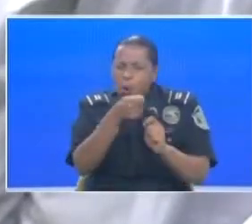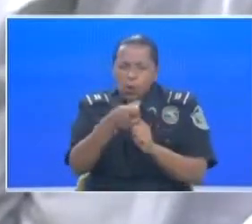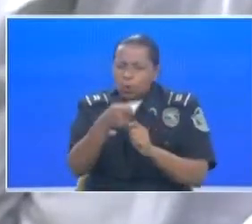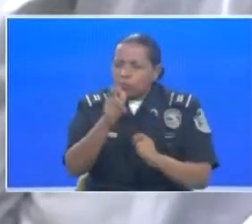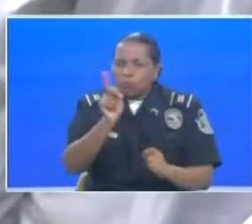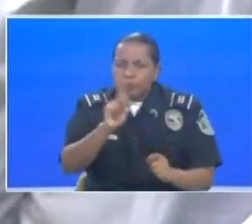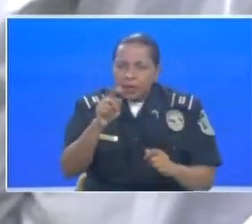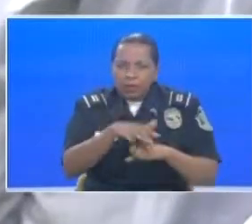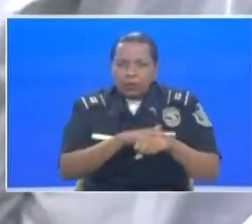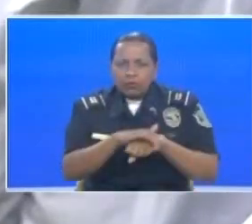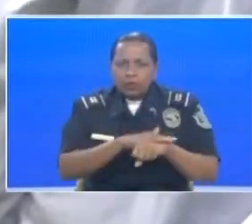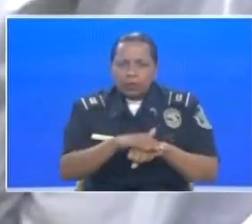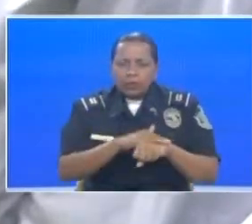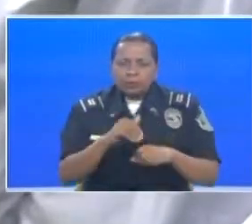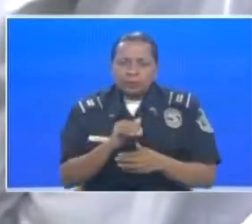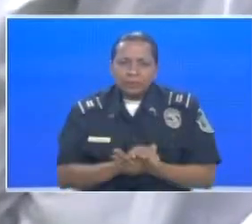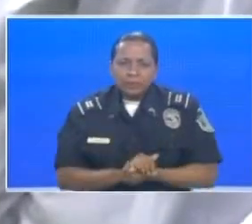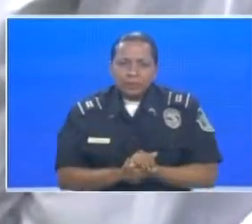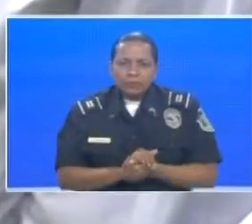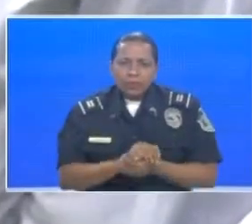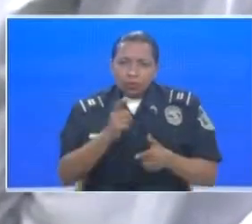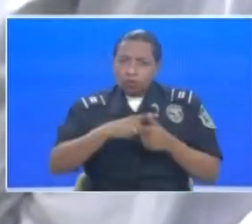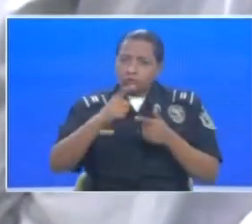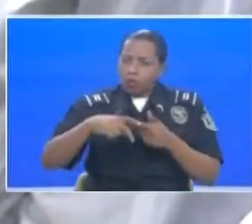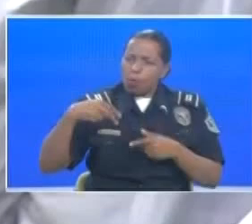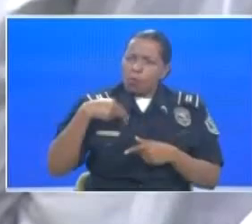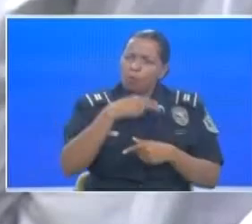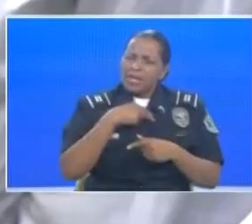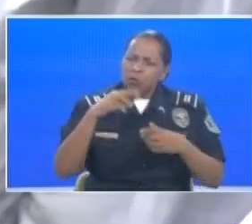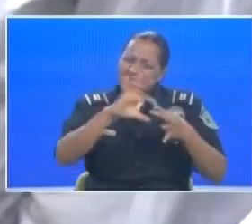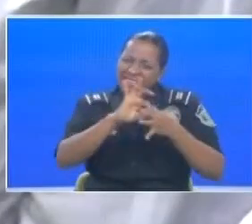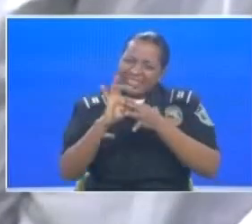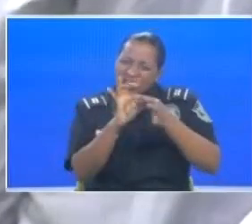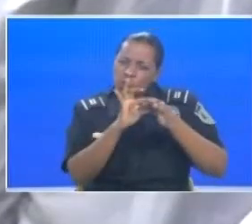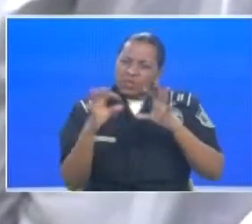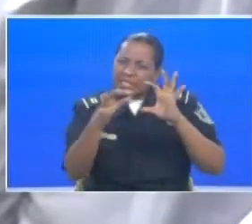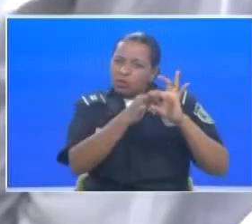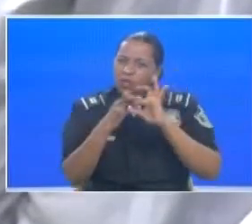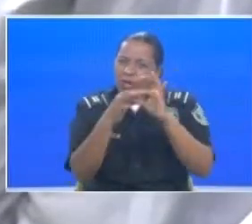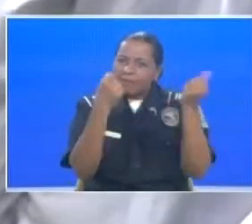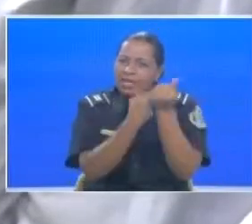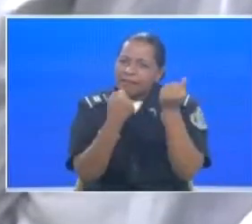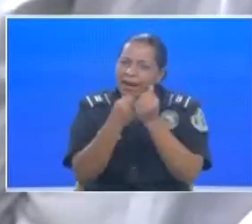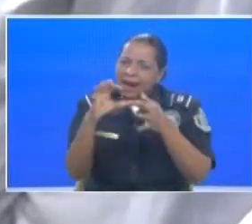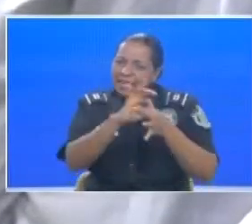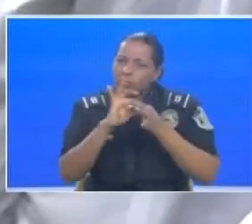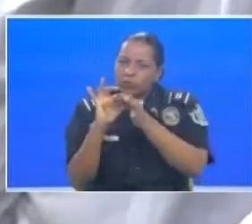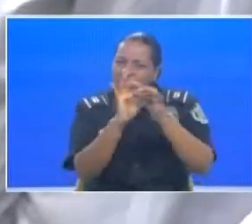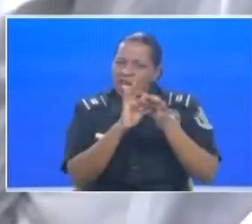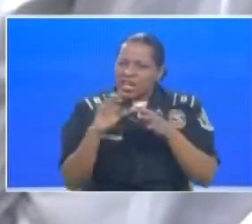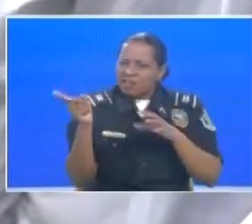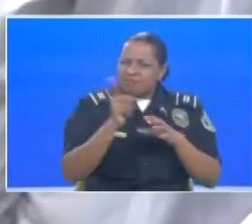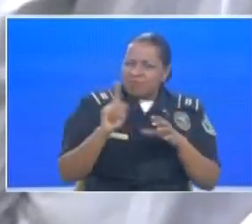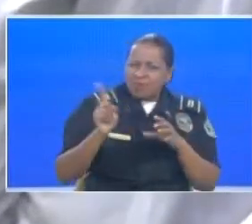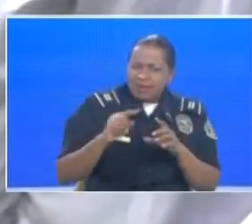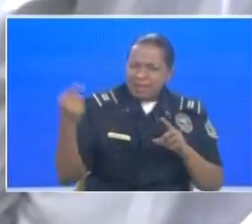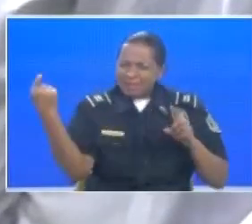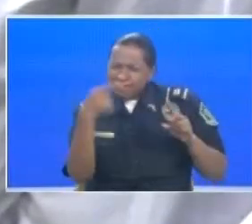zancadillas. Estos son momentos para unir, no para estar